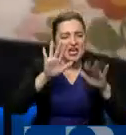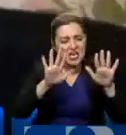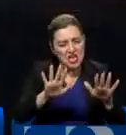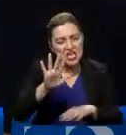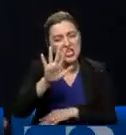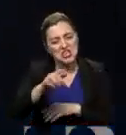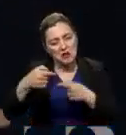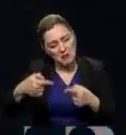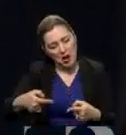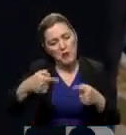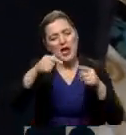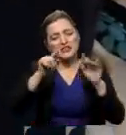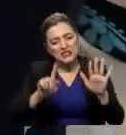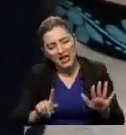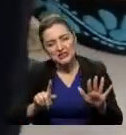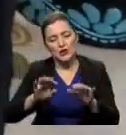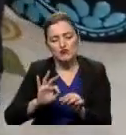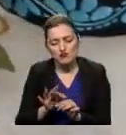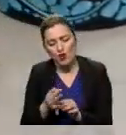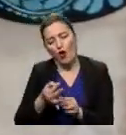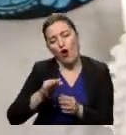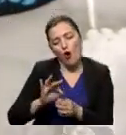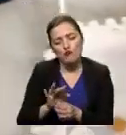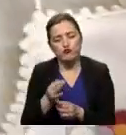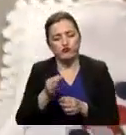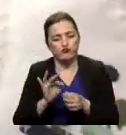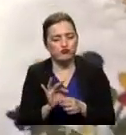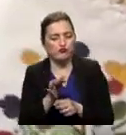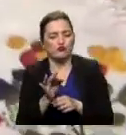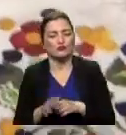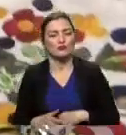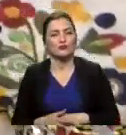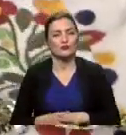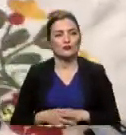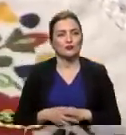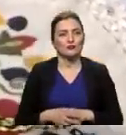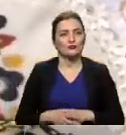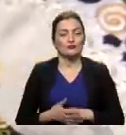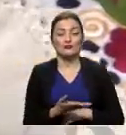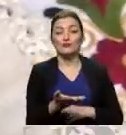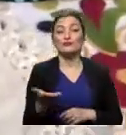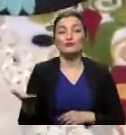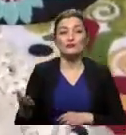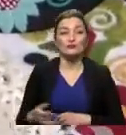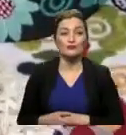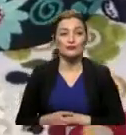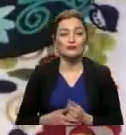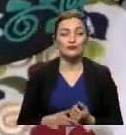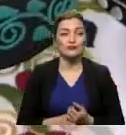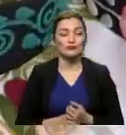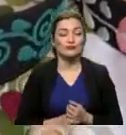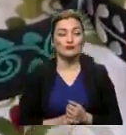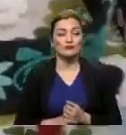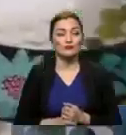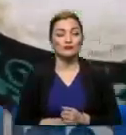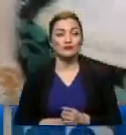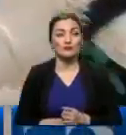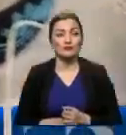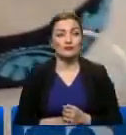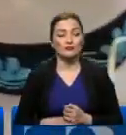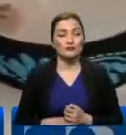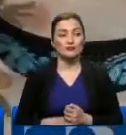las compañeras bordan los productos elaborados a mano. Perfecto. ¿Qué tenemos aquí en la mesa? Sí, justamente tenemos aquí en la mesa lo que